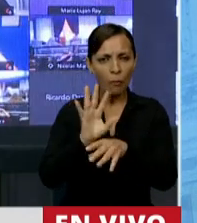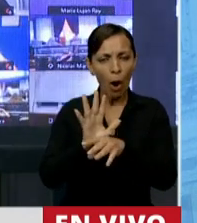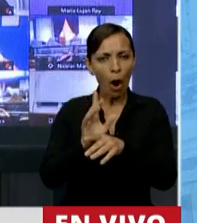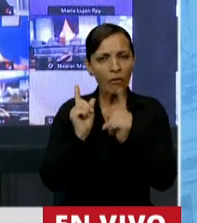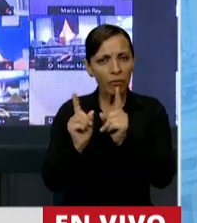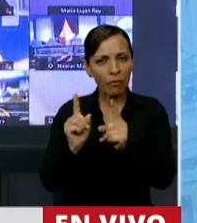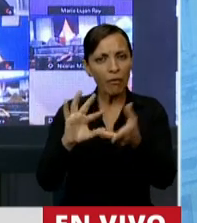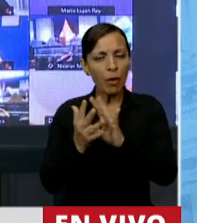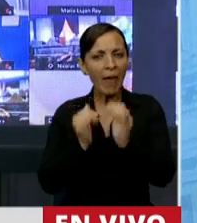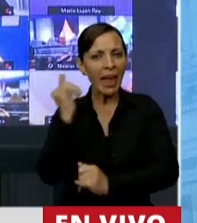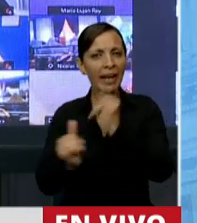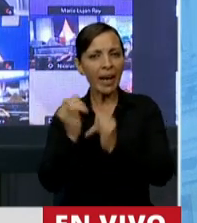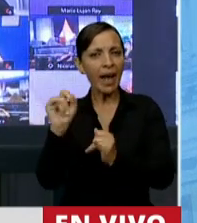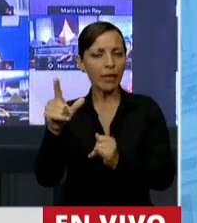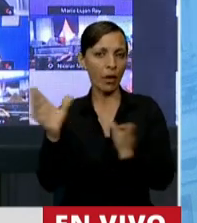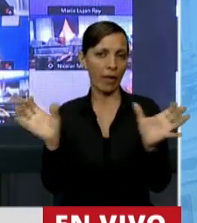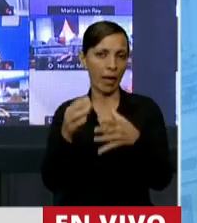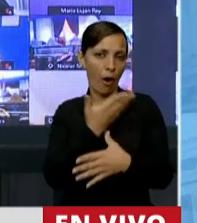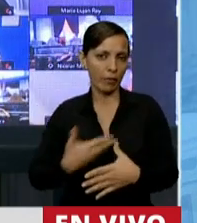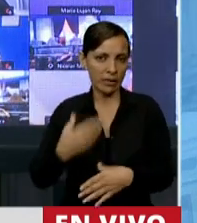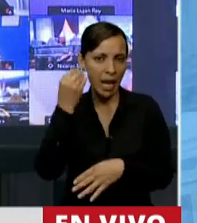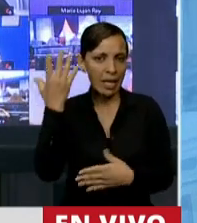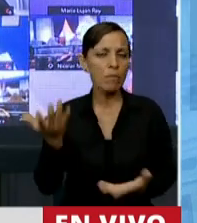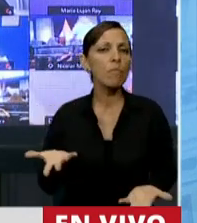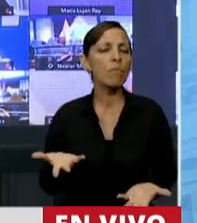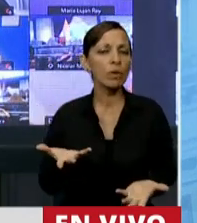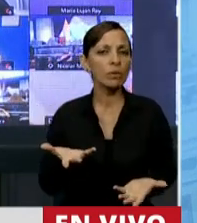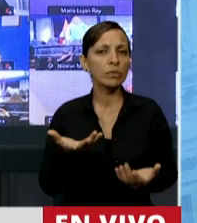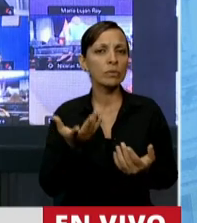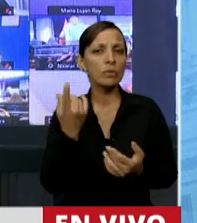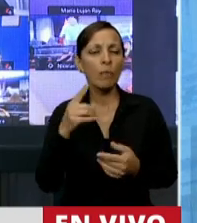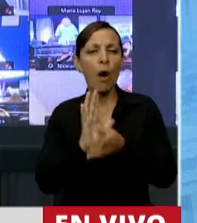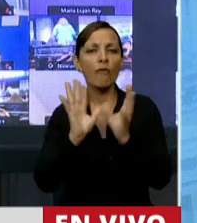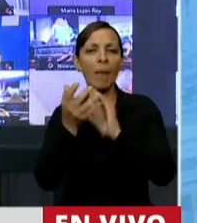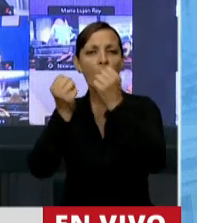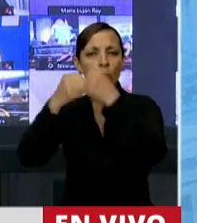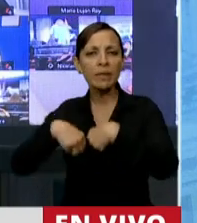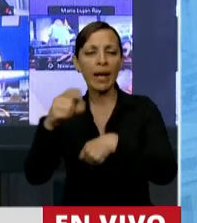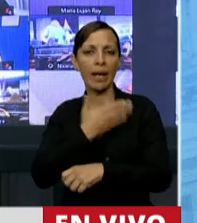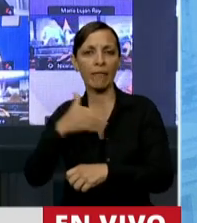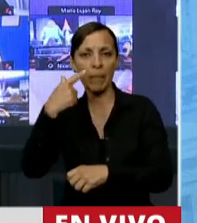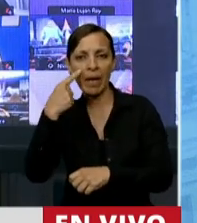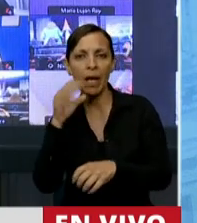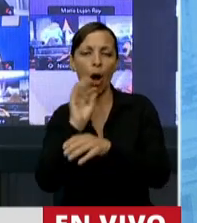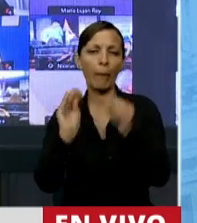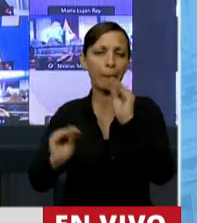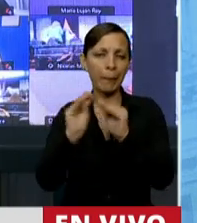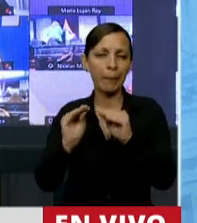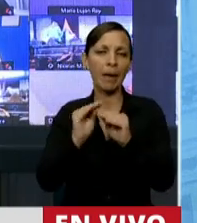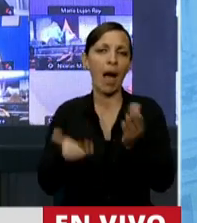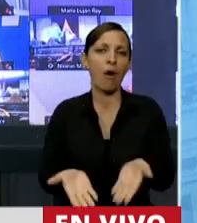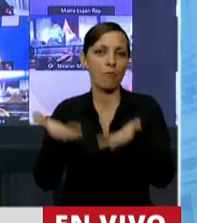oficial? ¿Cuánto nos va a costar el intento de ocultar el acuerdo con el FMI, enmascarar el aumento de